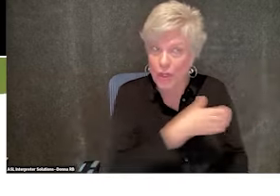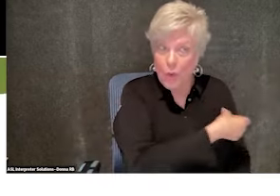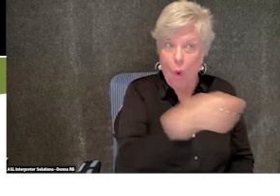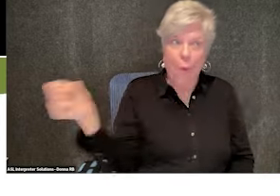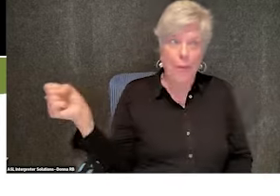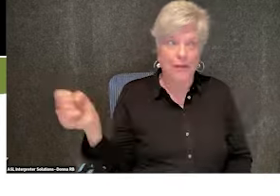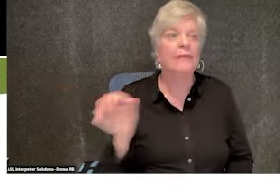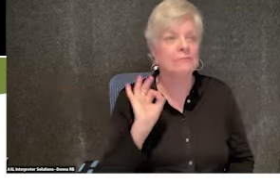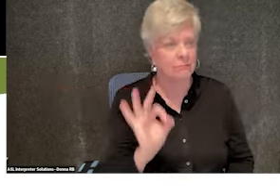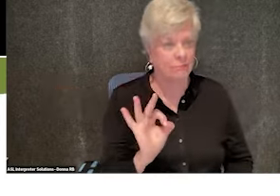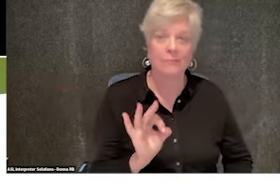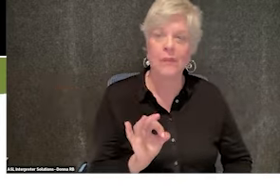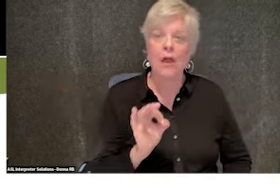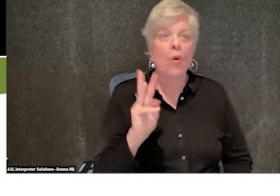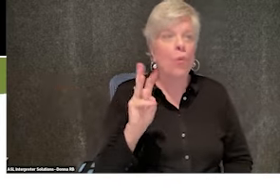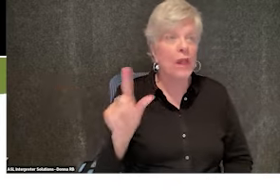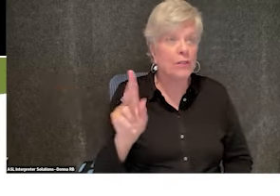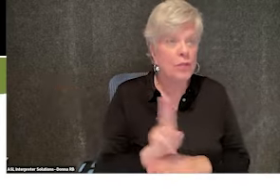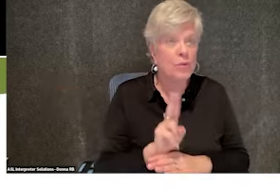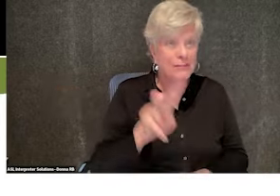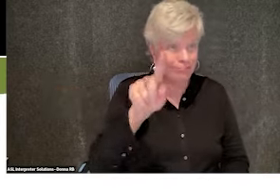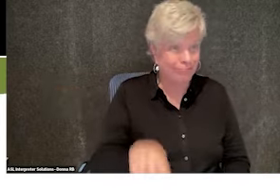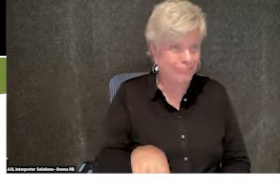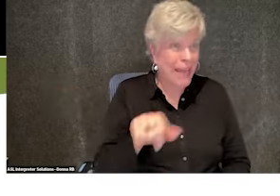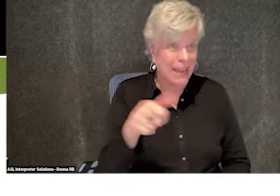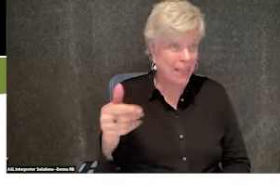tarjeta de crédito, sí, y en casa también